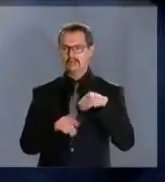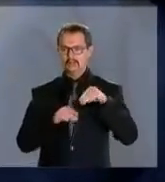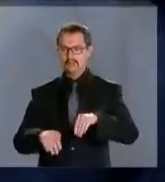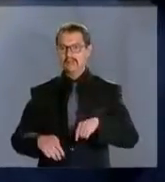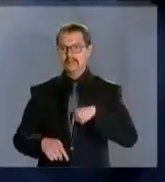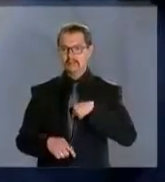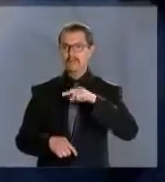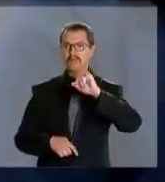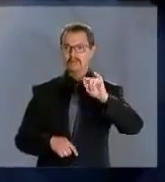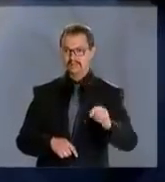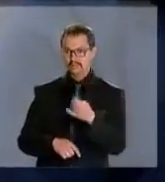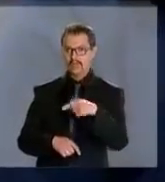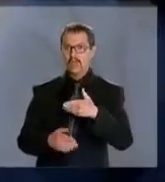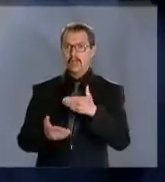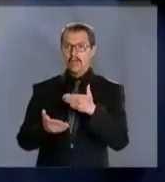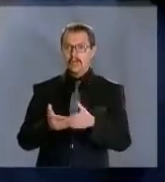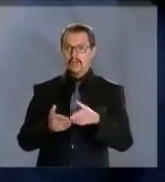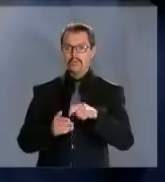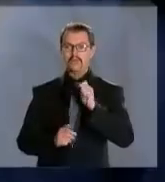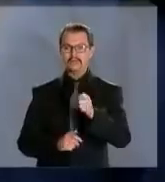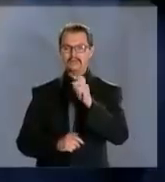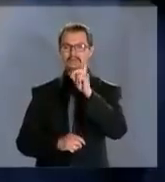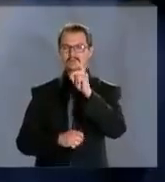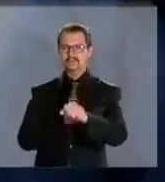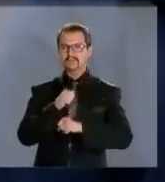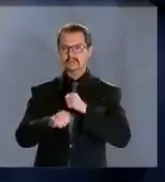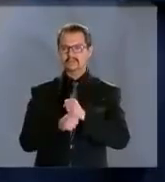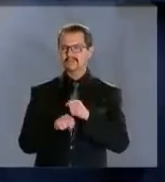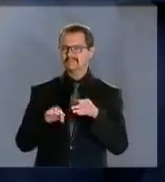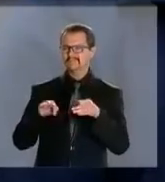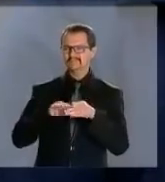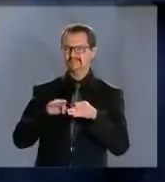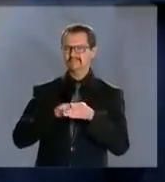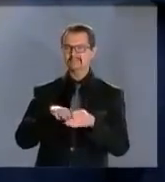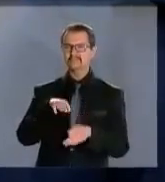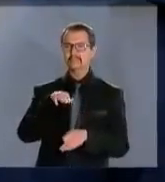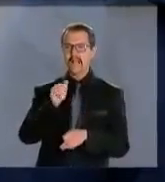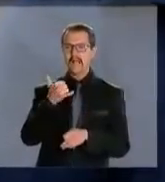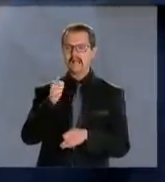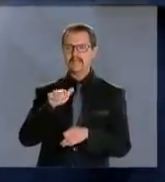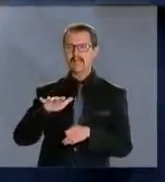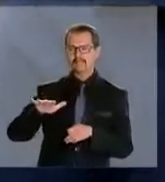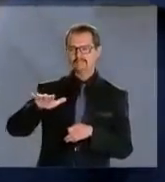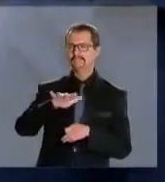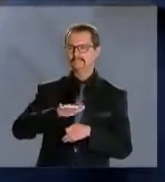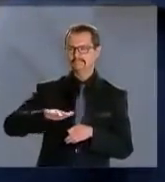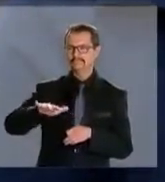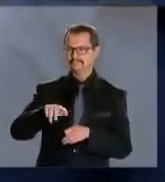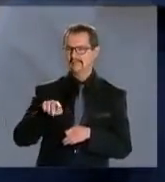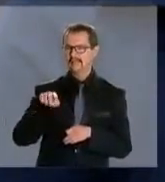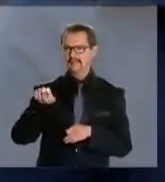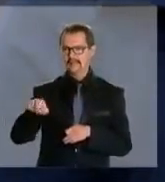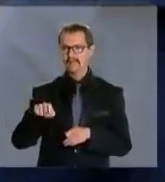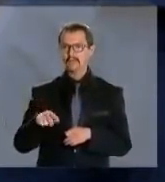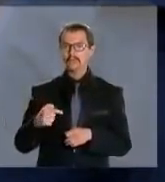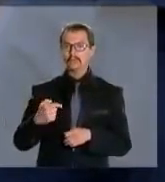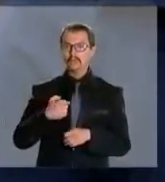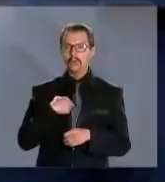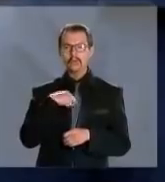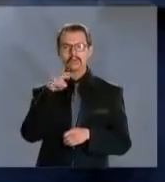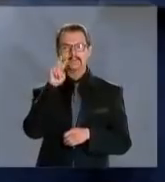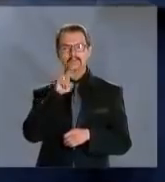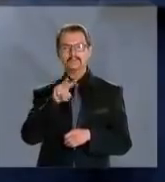viviendo cerca de la malla y mirado mucho abuso para nuestros